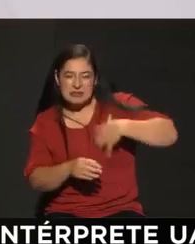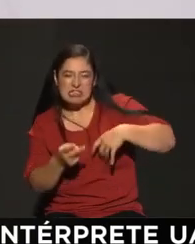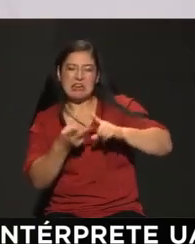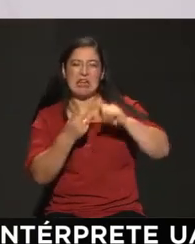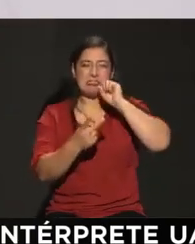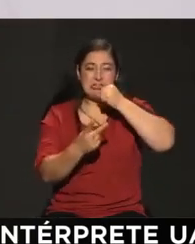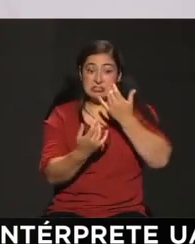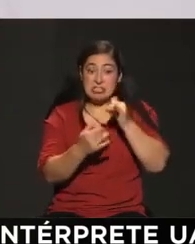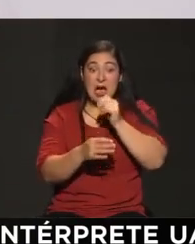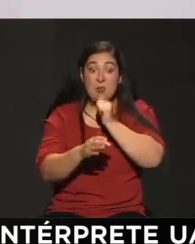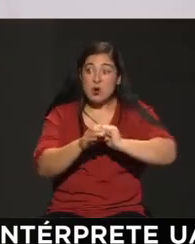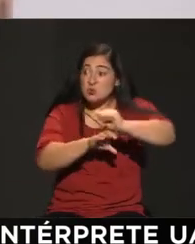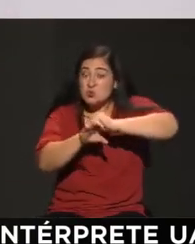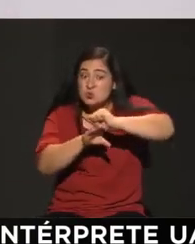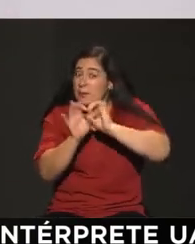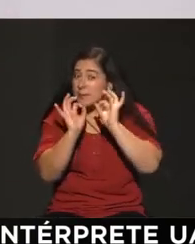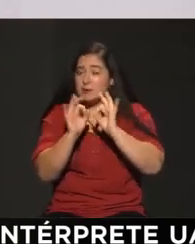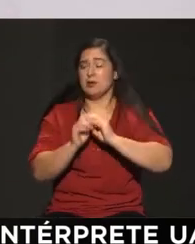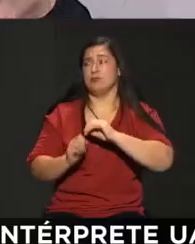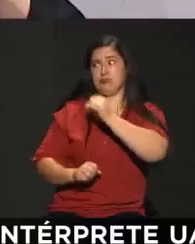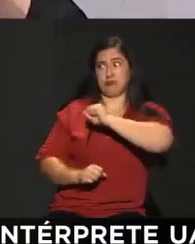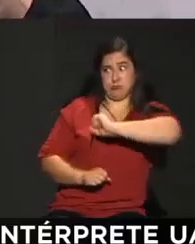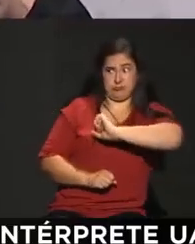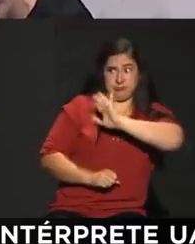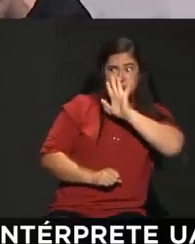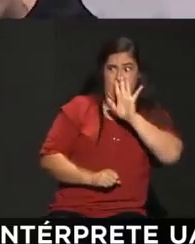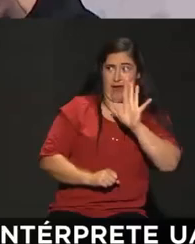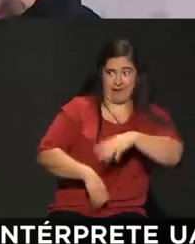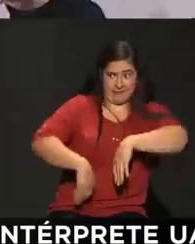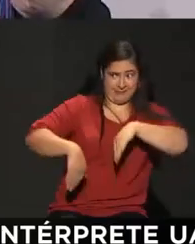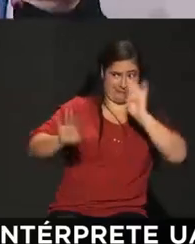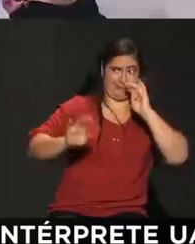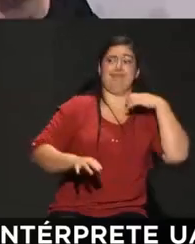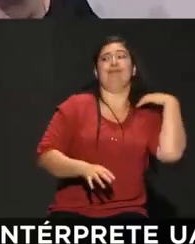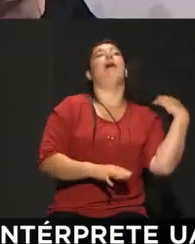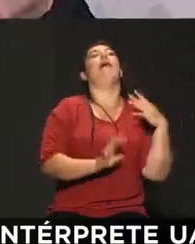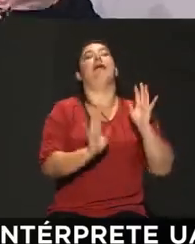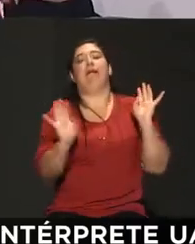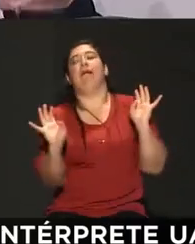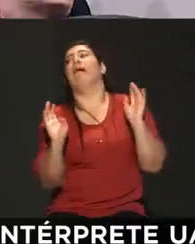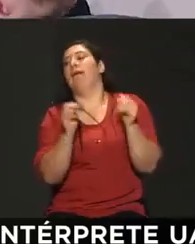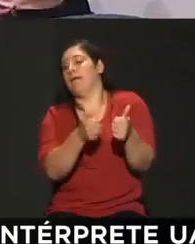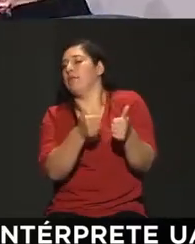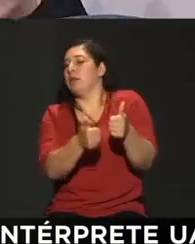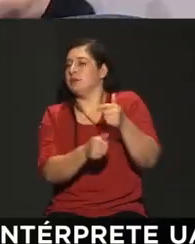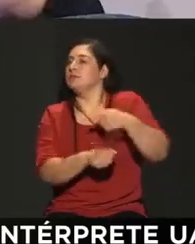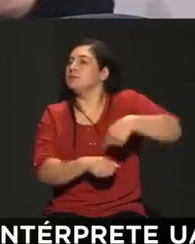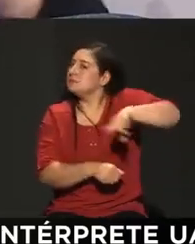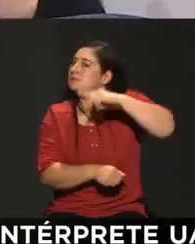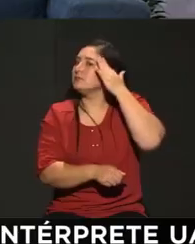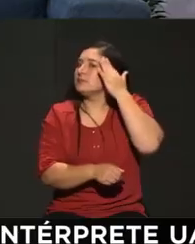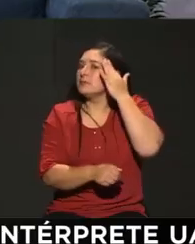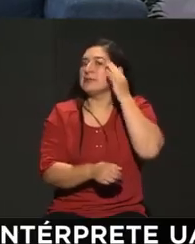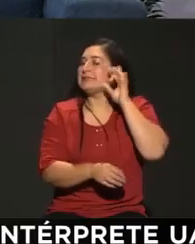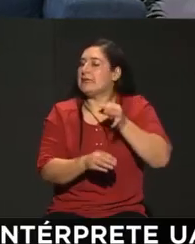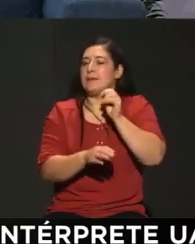de comérsela? ¡Claro que sí! Eso es lo primero que... Muy bien. Recuerden que hay que lavarlas